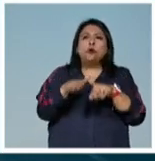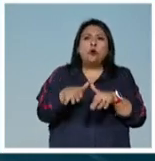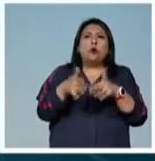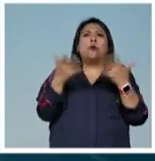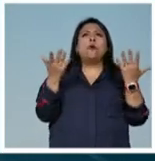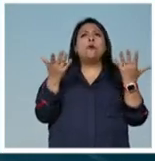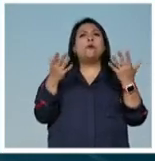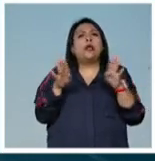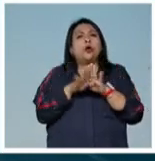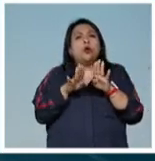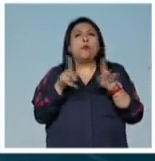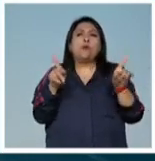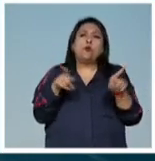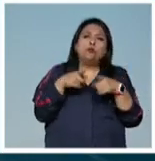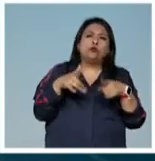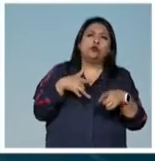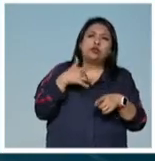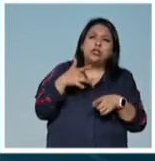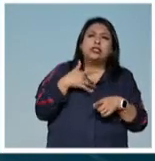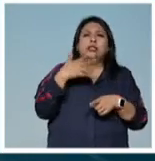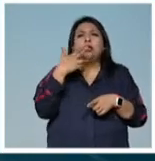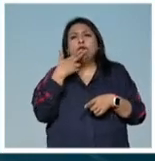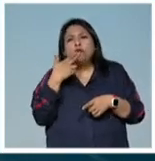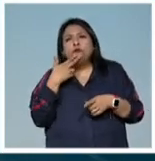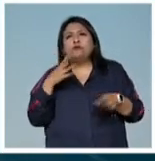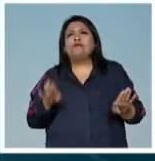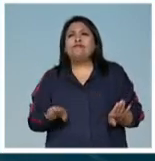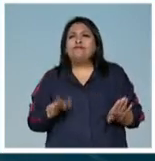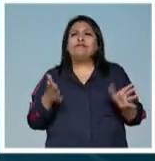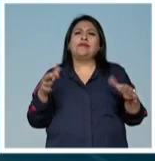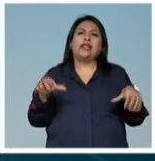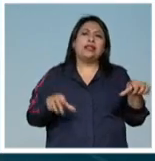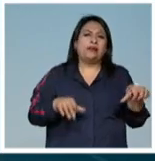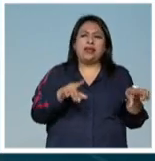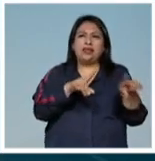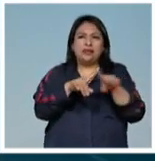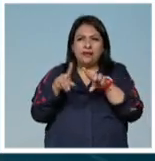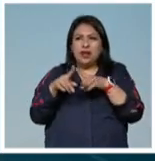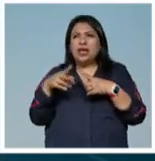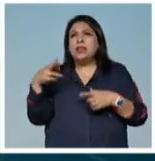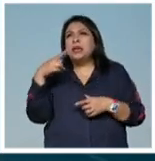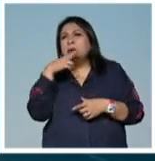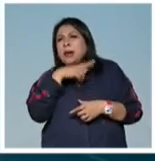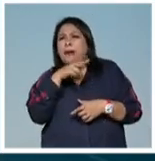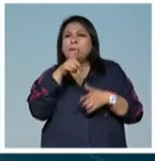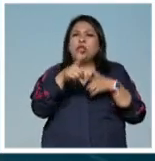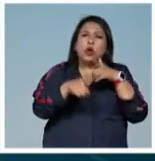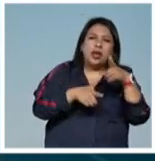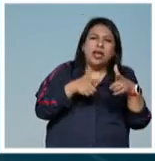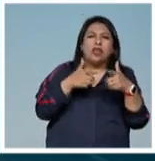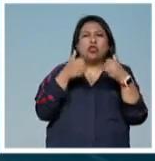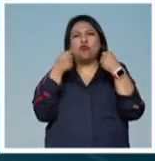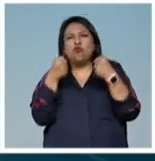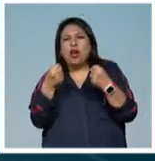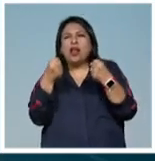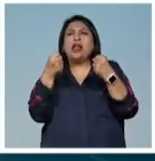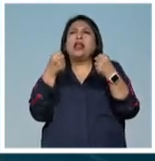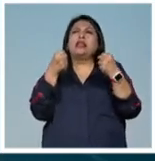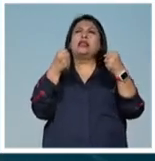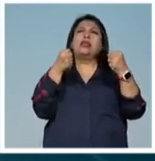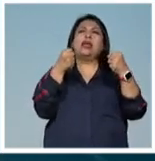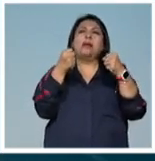de interpretación, de estilo, de dinámica, qué tan rápido, qué tan lento, qué tan fuerte, qué tan